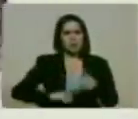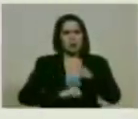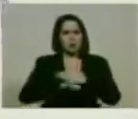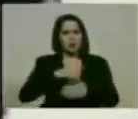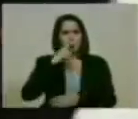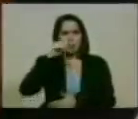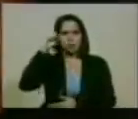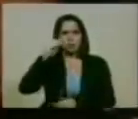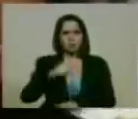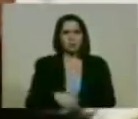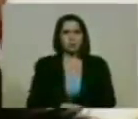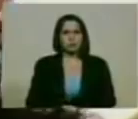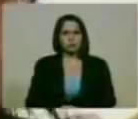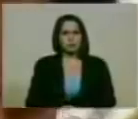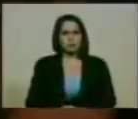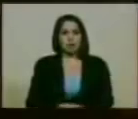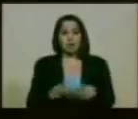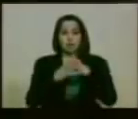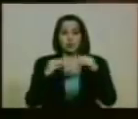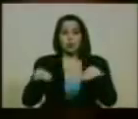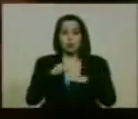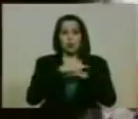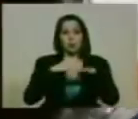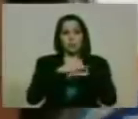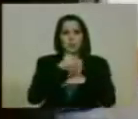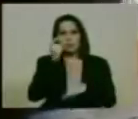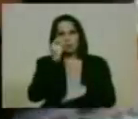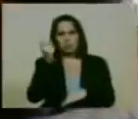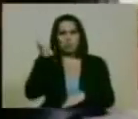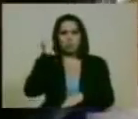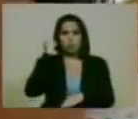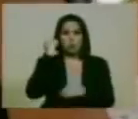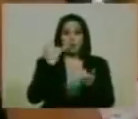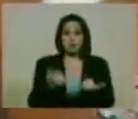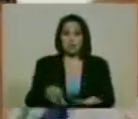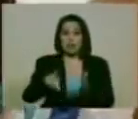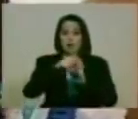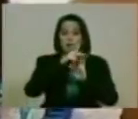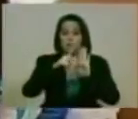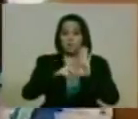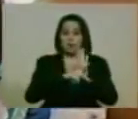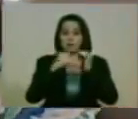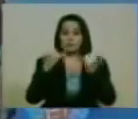Compañeros ministros y ministras, ese plan está aprobado